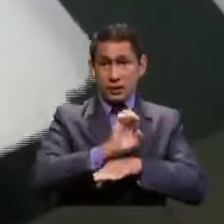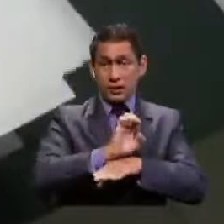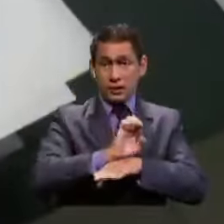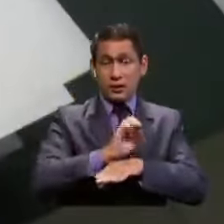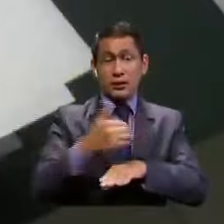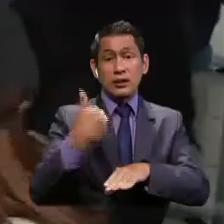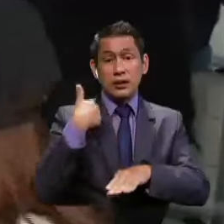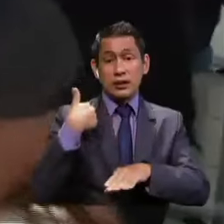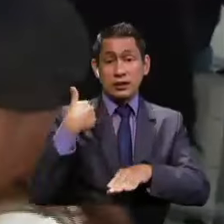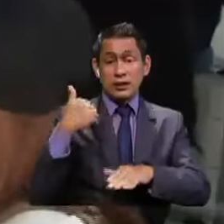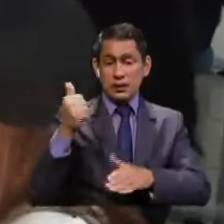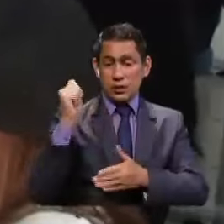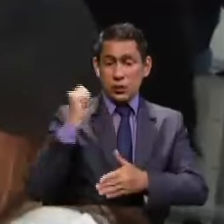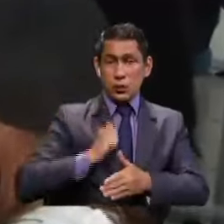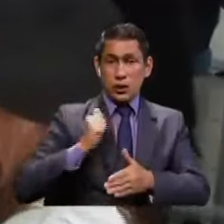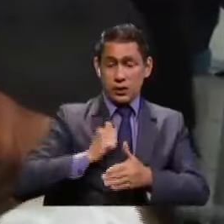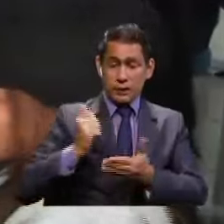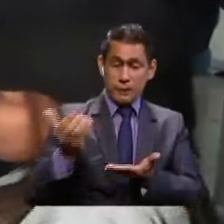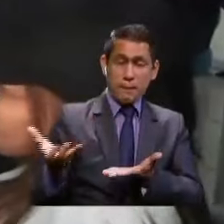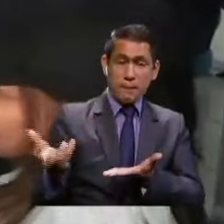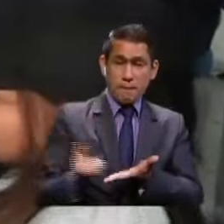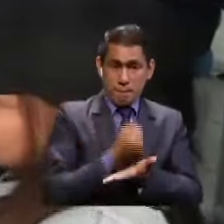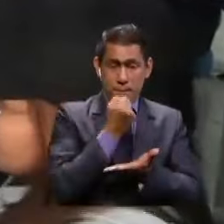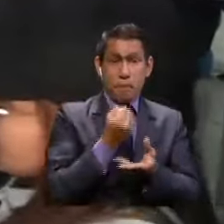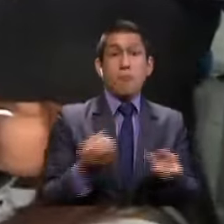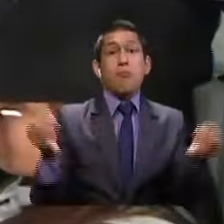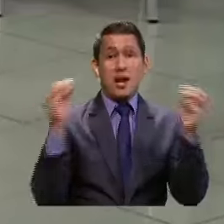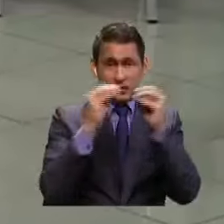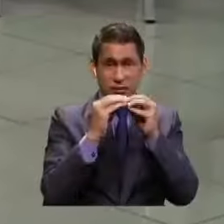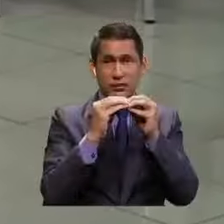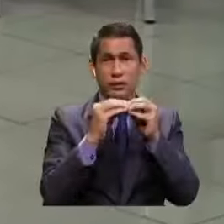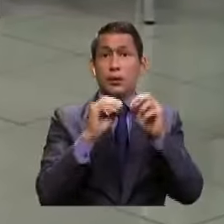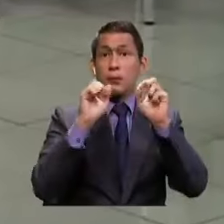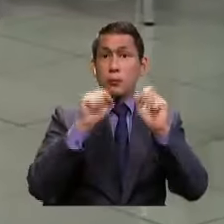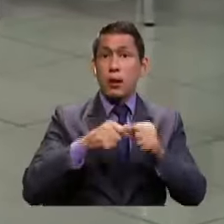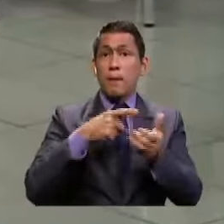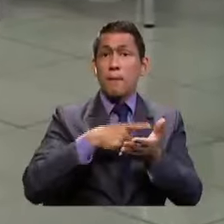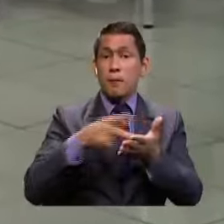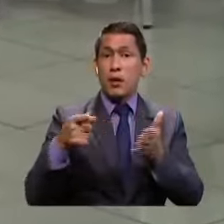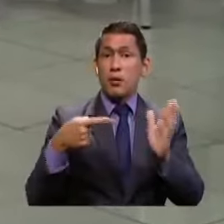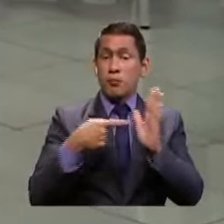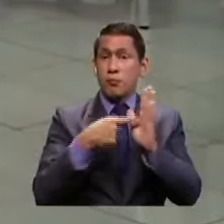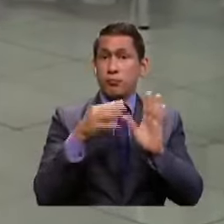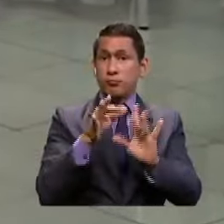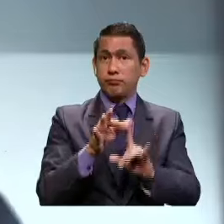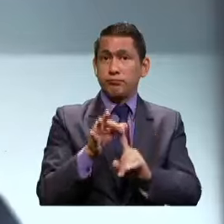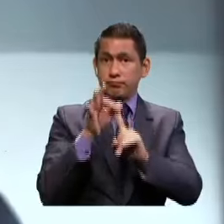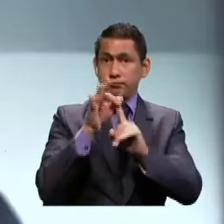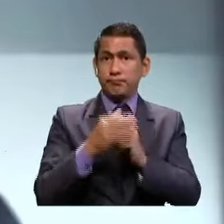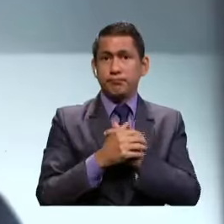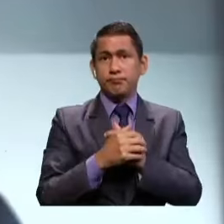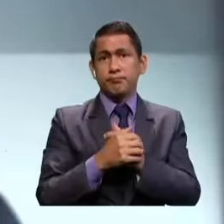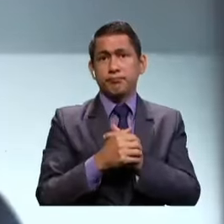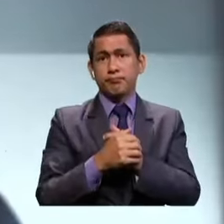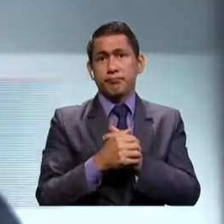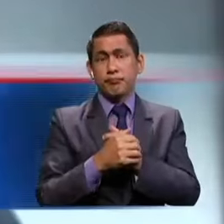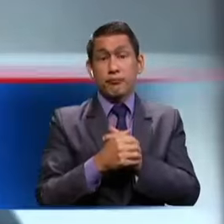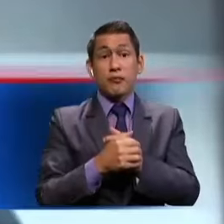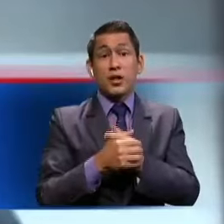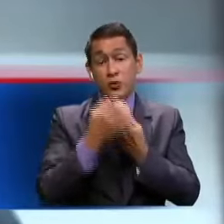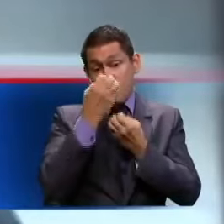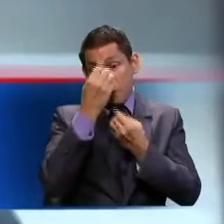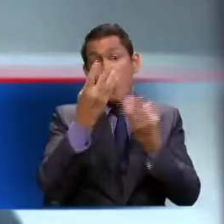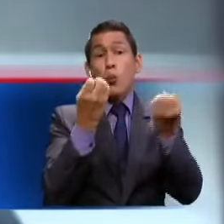mayores a $238,000 realicen su declaración patrimonial. Por ejemplo, dinero en efectivo, hablamos de bienes